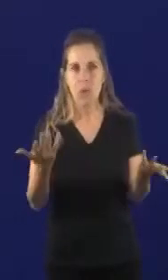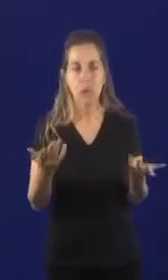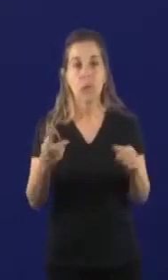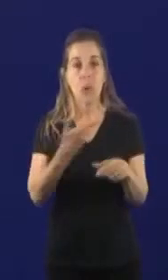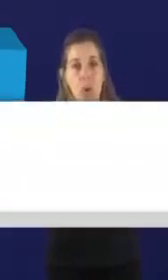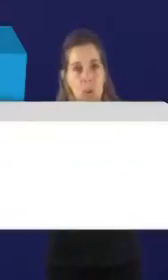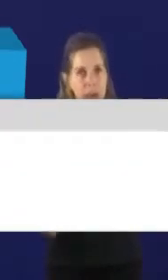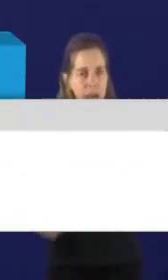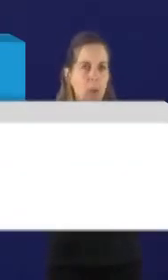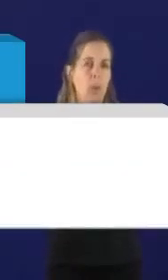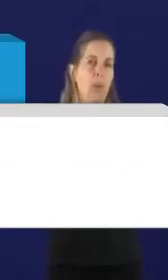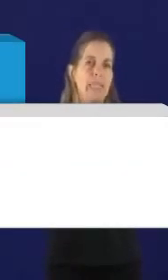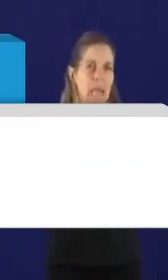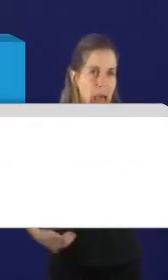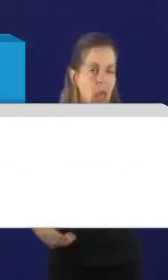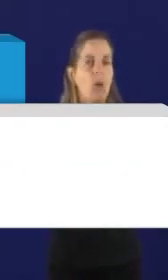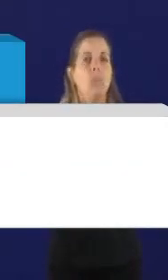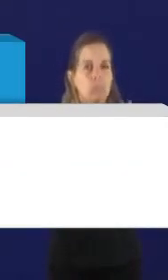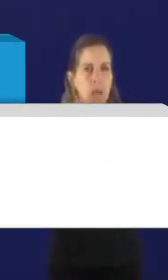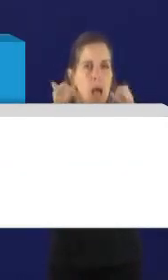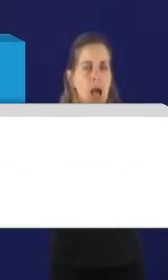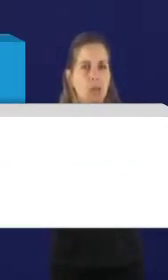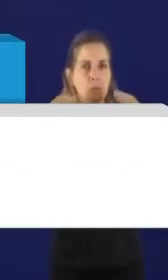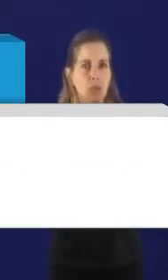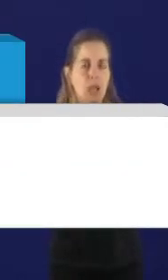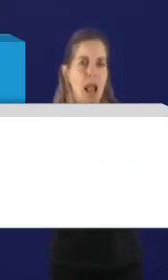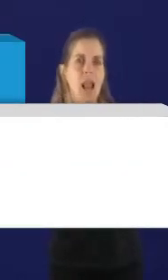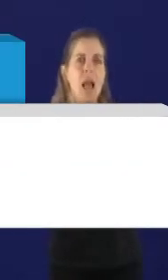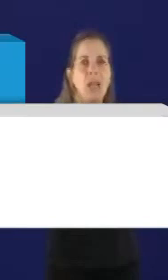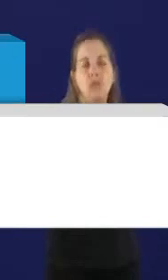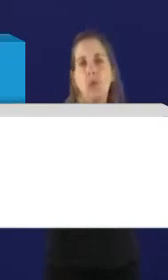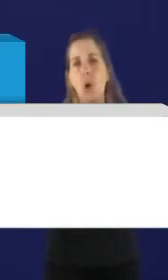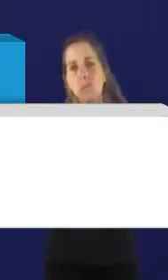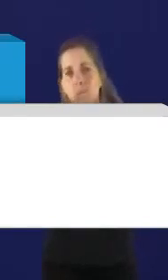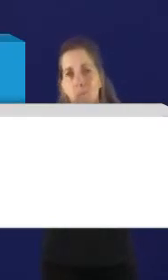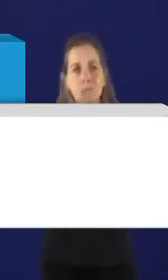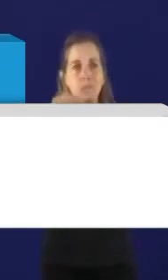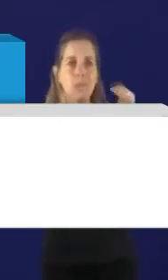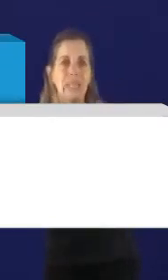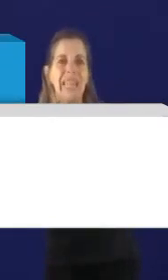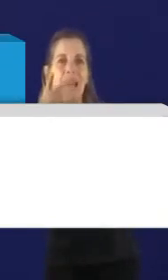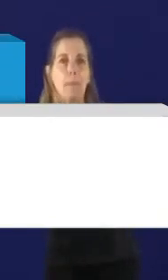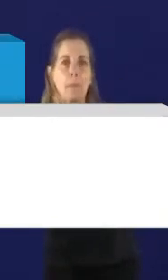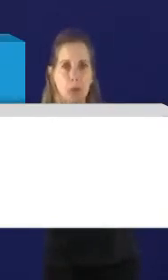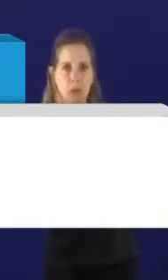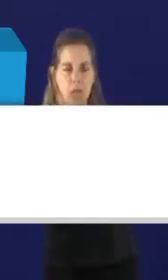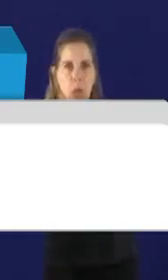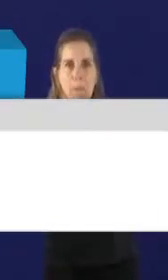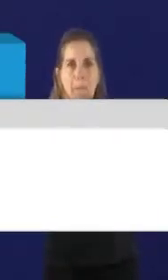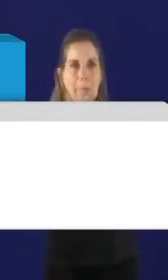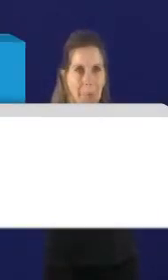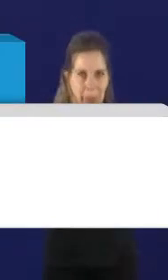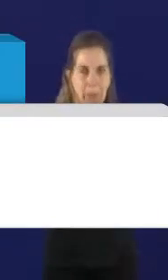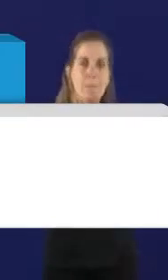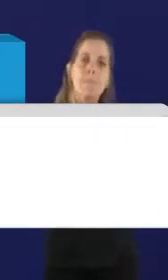el gobierno va a terminar, o el Estado Nacional va a terminar con un déficit del 3 puntos del producto. A esto, por supuesto, hay que adicionarle